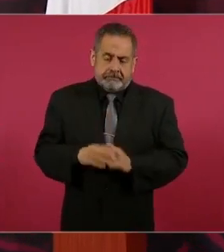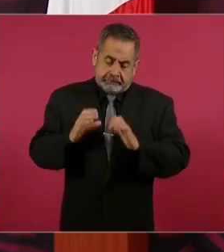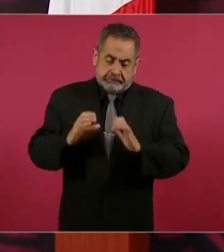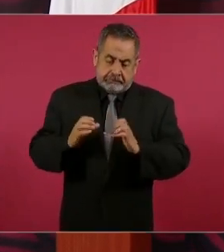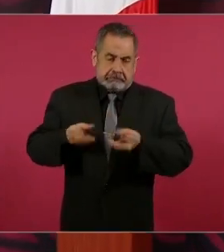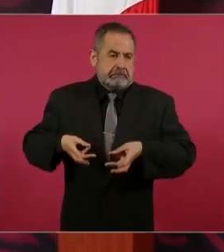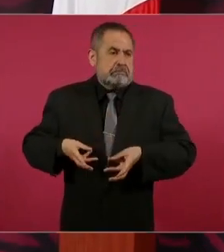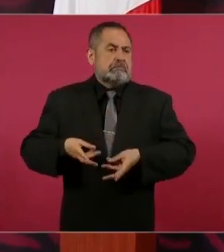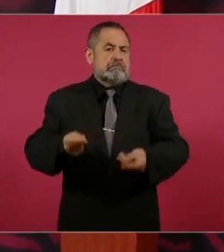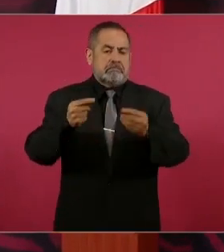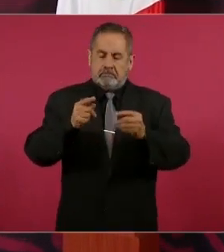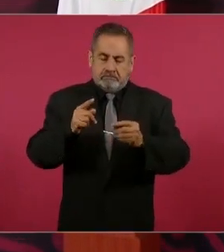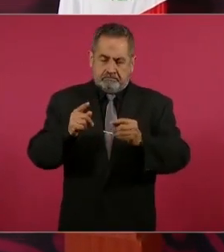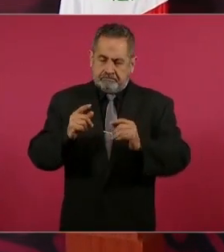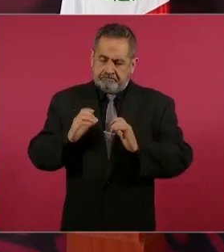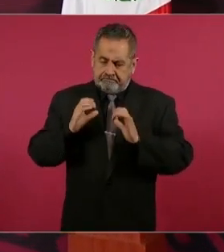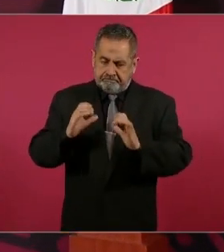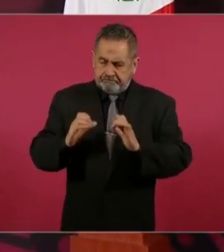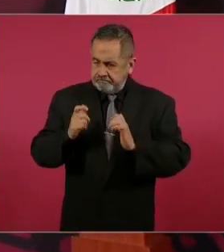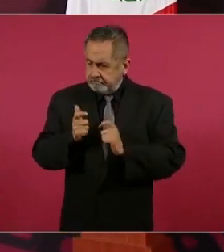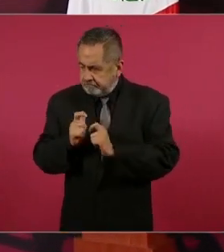Cuidar mucho el presupuesto.